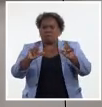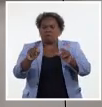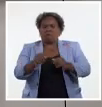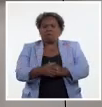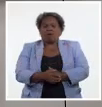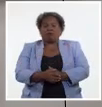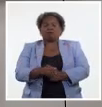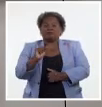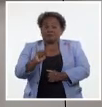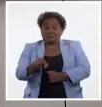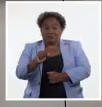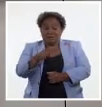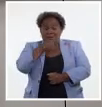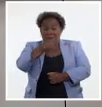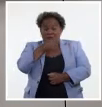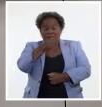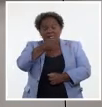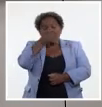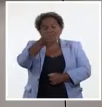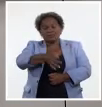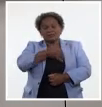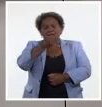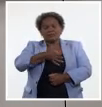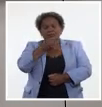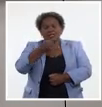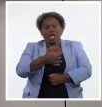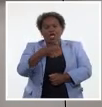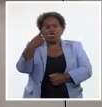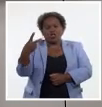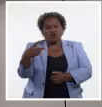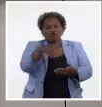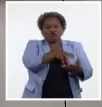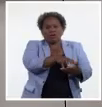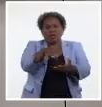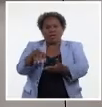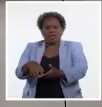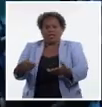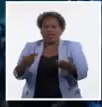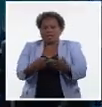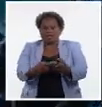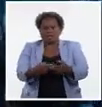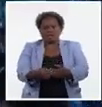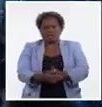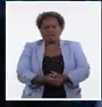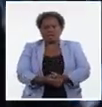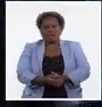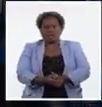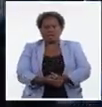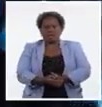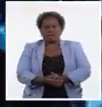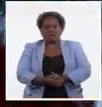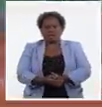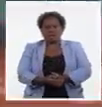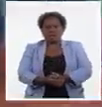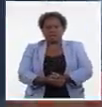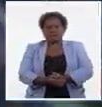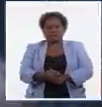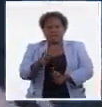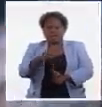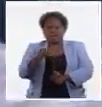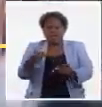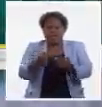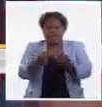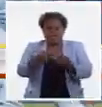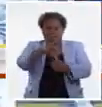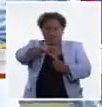país suramericano nos traen los detalles sobre las dos sedes de este evento que comenzará mañana. La Serie del Caribe en su